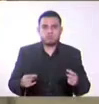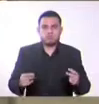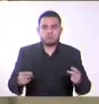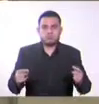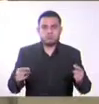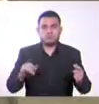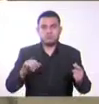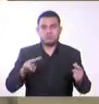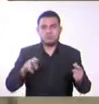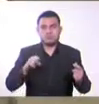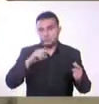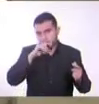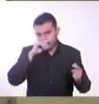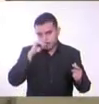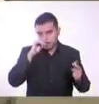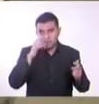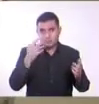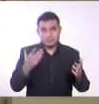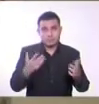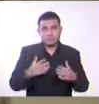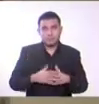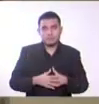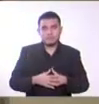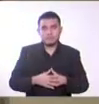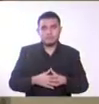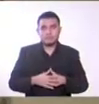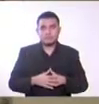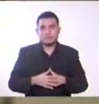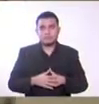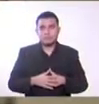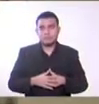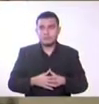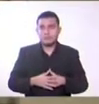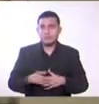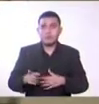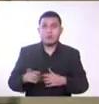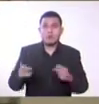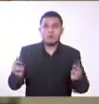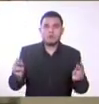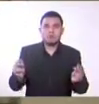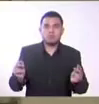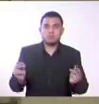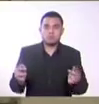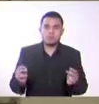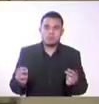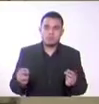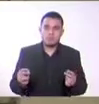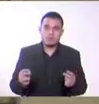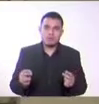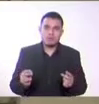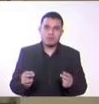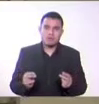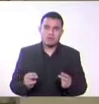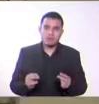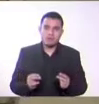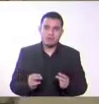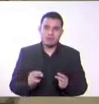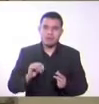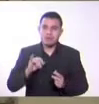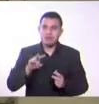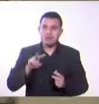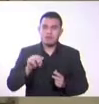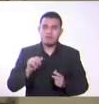su caso, que podría, no sé si ha llegado a ser, disminuye el porcentaje del IVA. En el caso de El